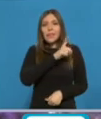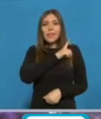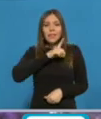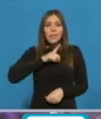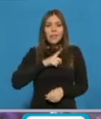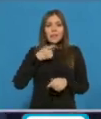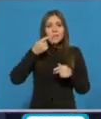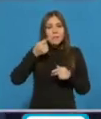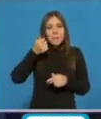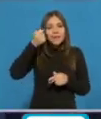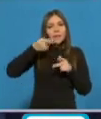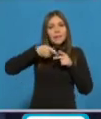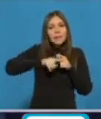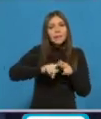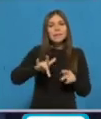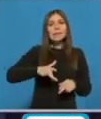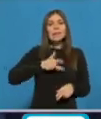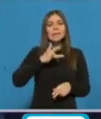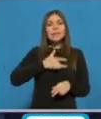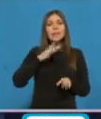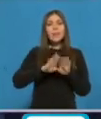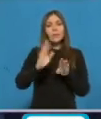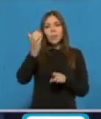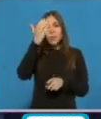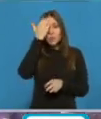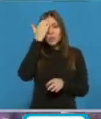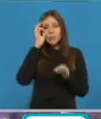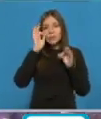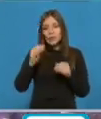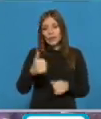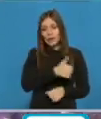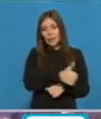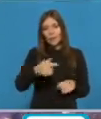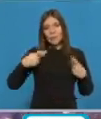este conocimiento personal, conocimiento de nuestros hijos y de verdad